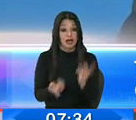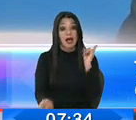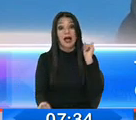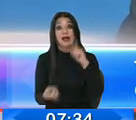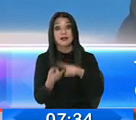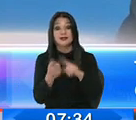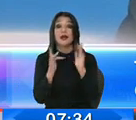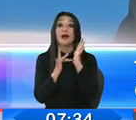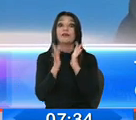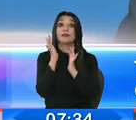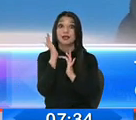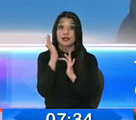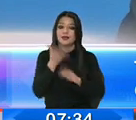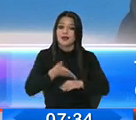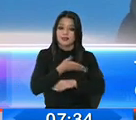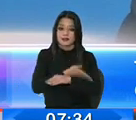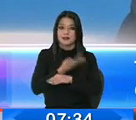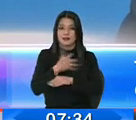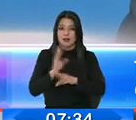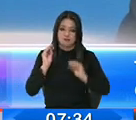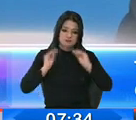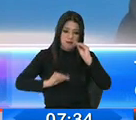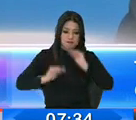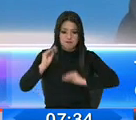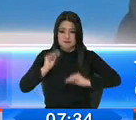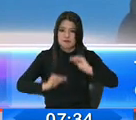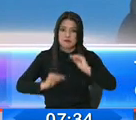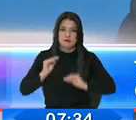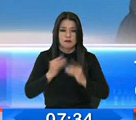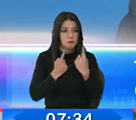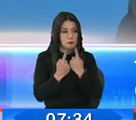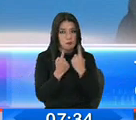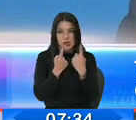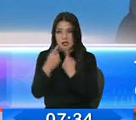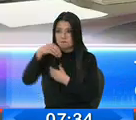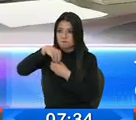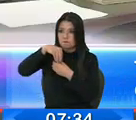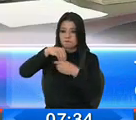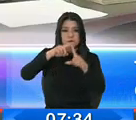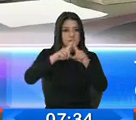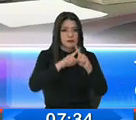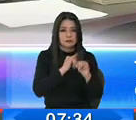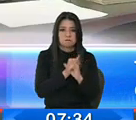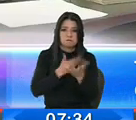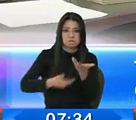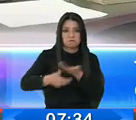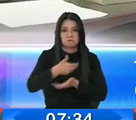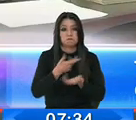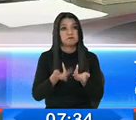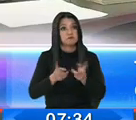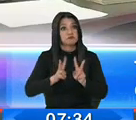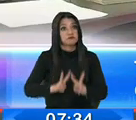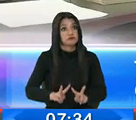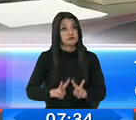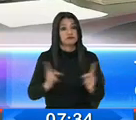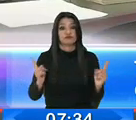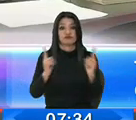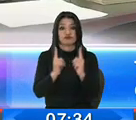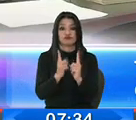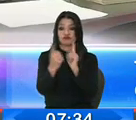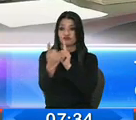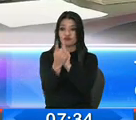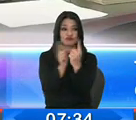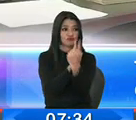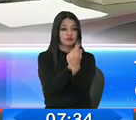fecha obviamente trabajaremos en ya diálogos internos con varios sectores y sobre todo un diálogo articulado con